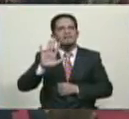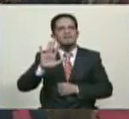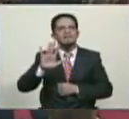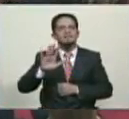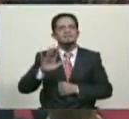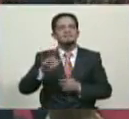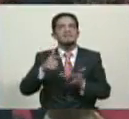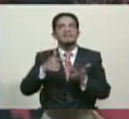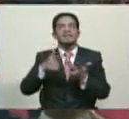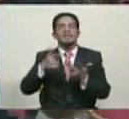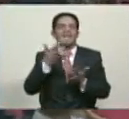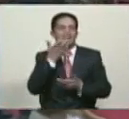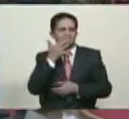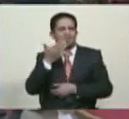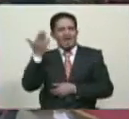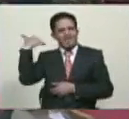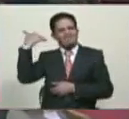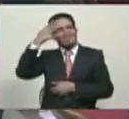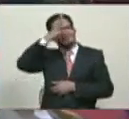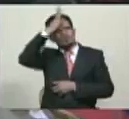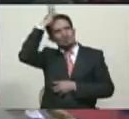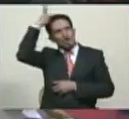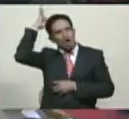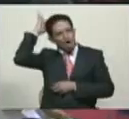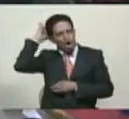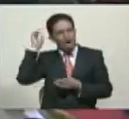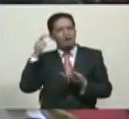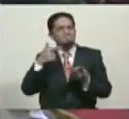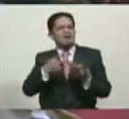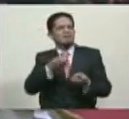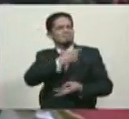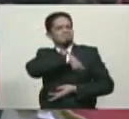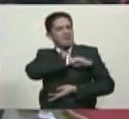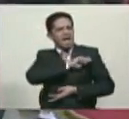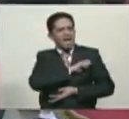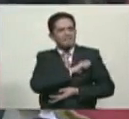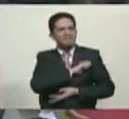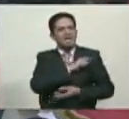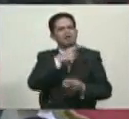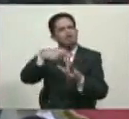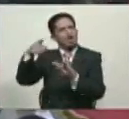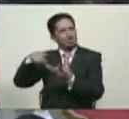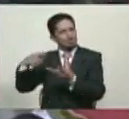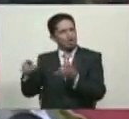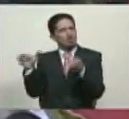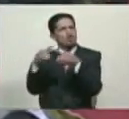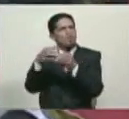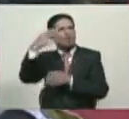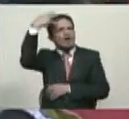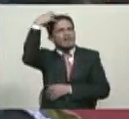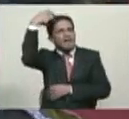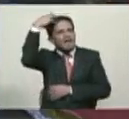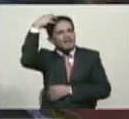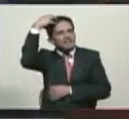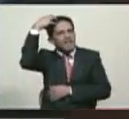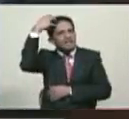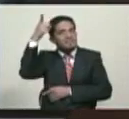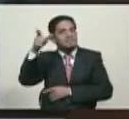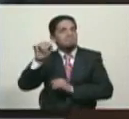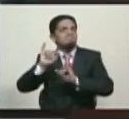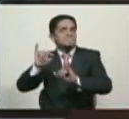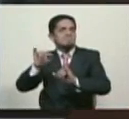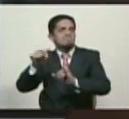sangriento Imperio Romano, pasando por el británico, el español y otros cuantos más, fueron artífices de